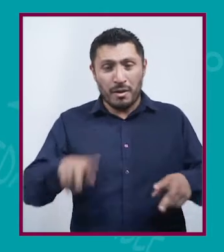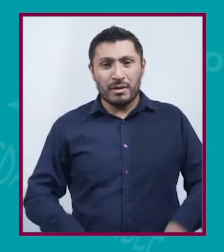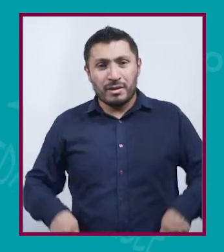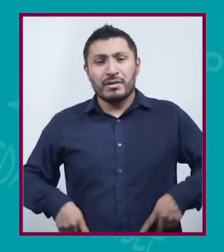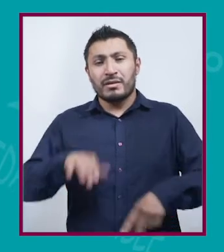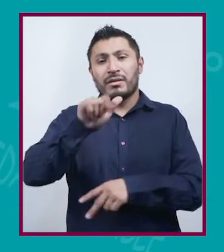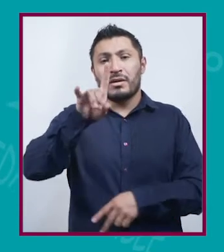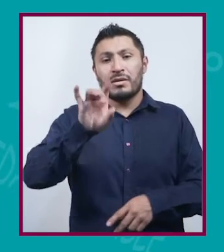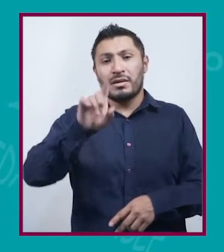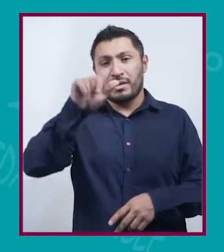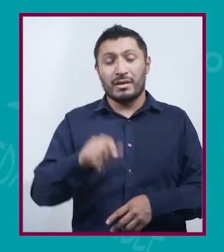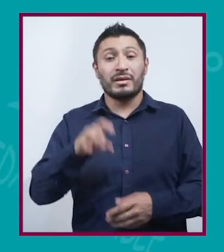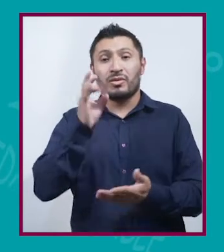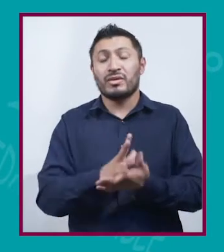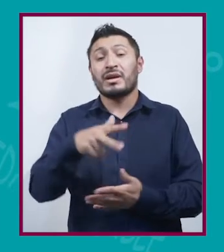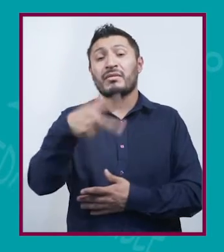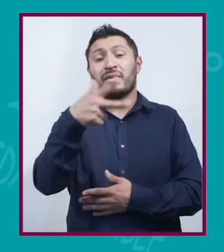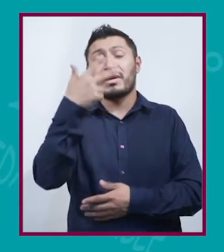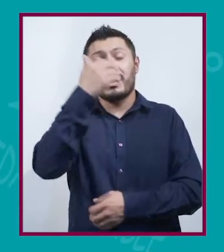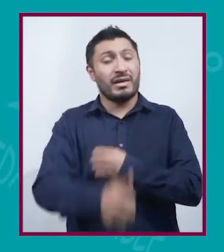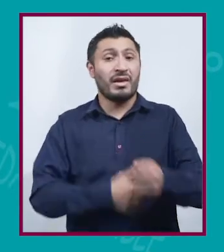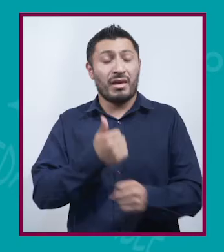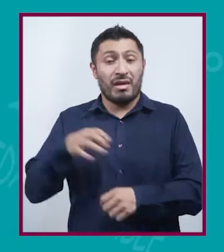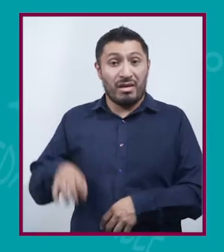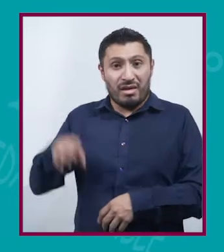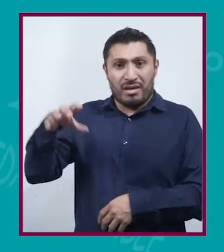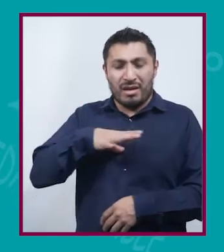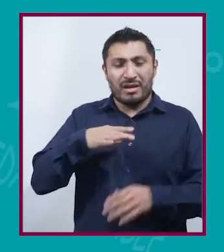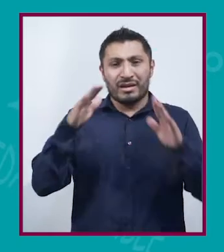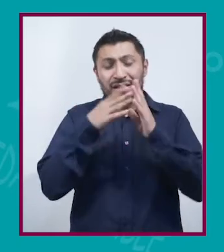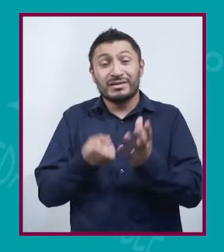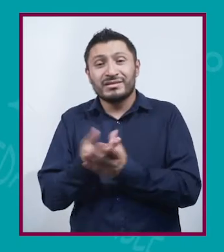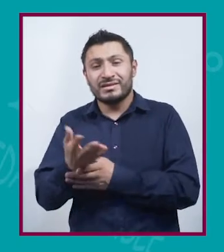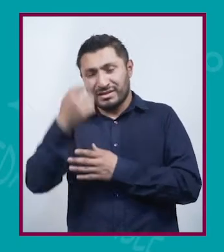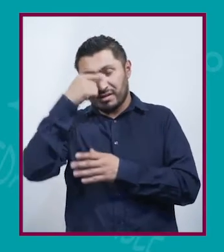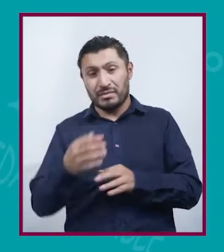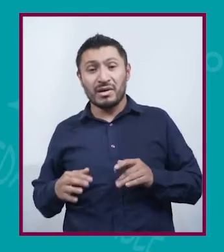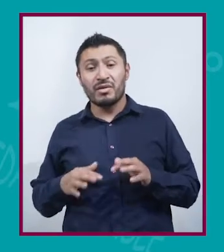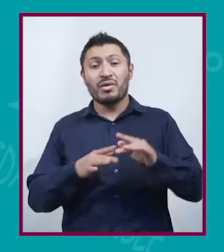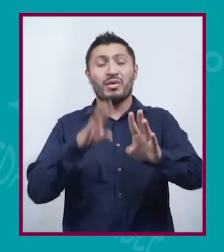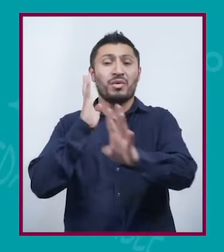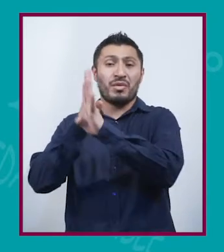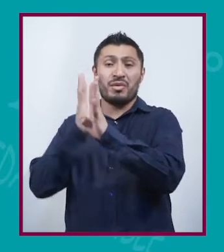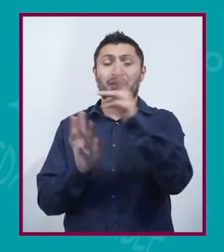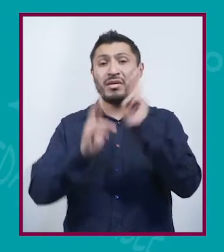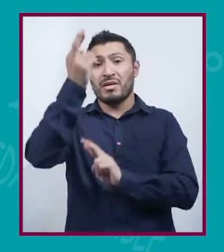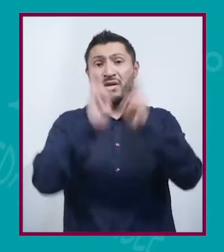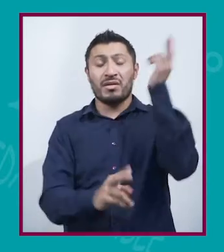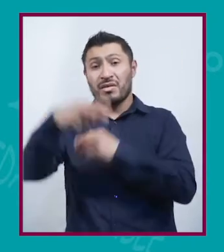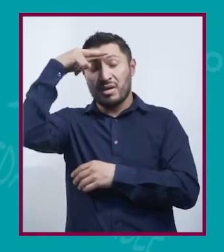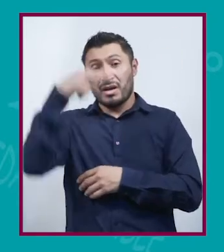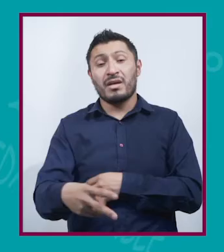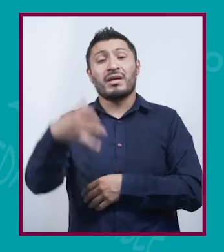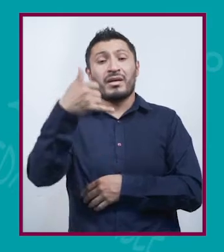Velarde Pérez, quien con tan solo 13 años de edad salió de su hogar para incorporarse a las filas de la Revolución